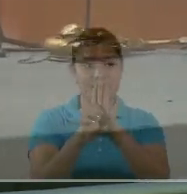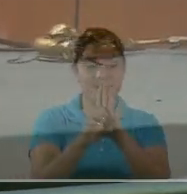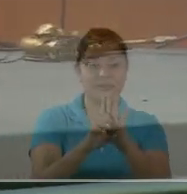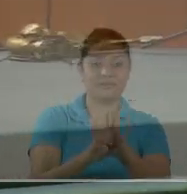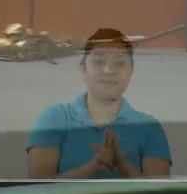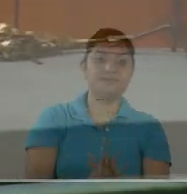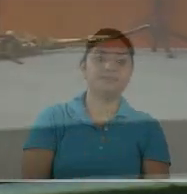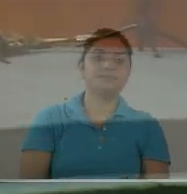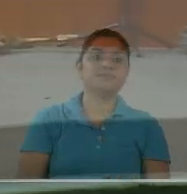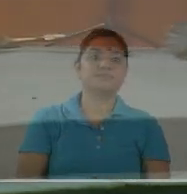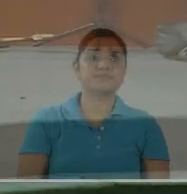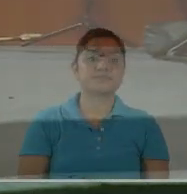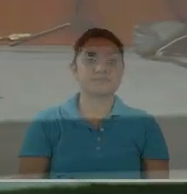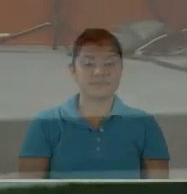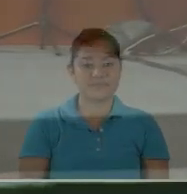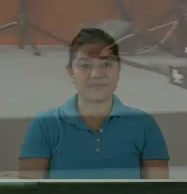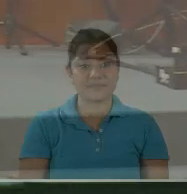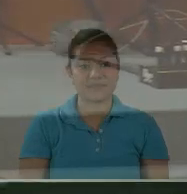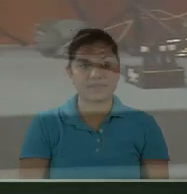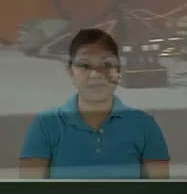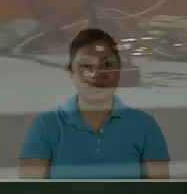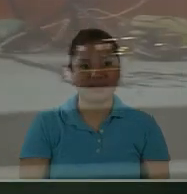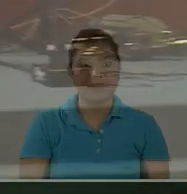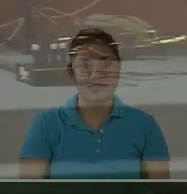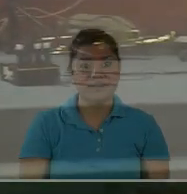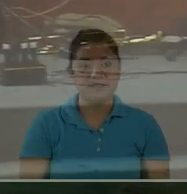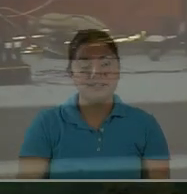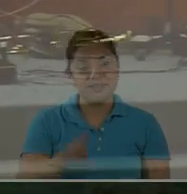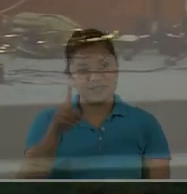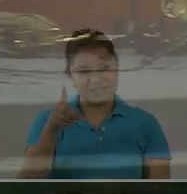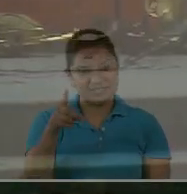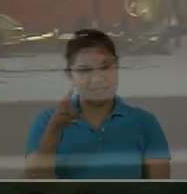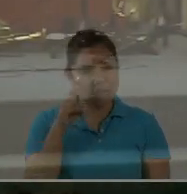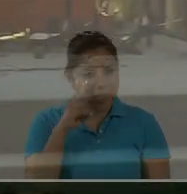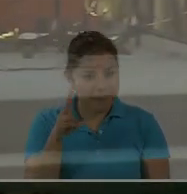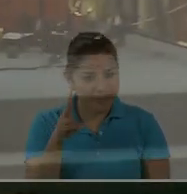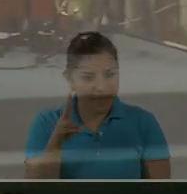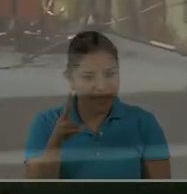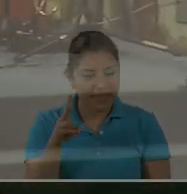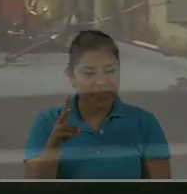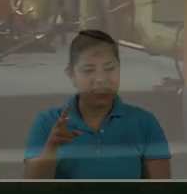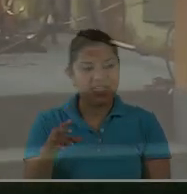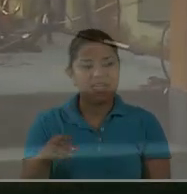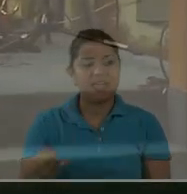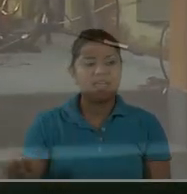cortar pero usted no ha visto en los centros